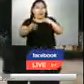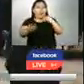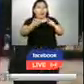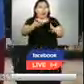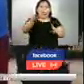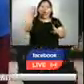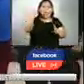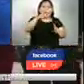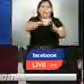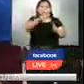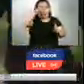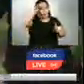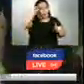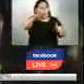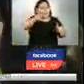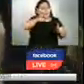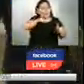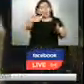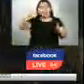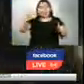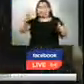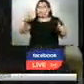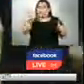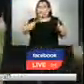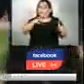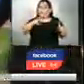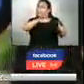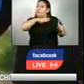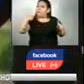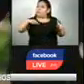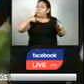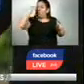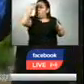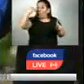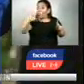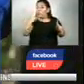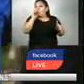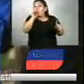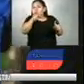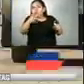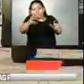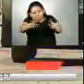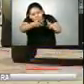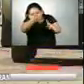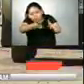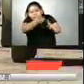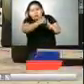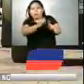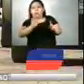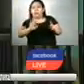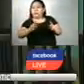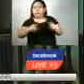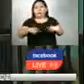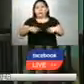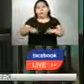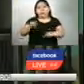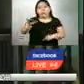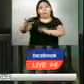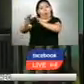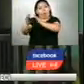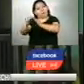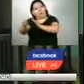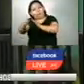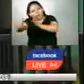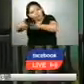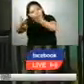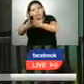ex policía Hugo Osorio, acusado de feminicidio. Asegura que las investigaciones aún continúan en otra de sus residencias